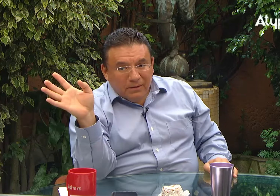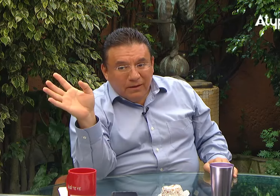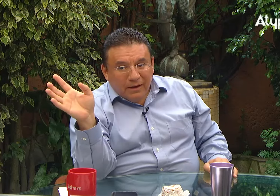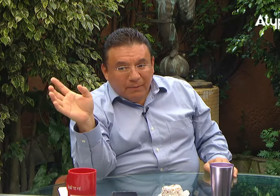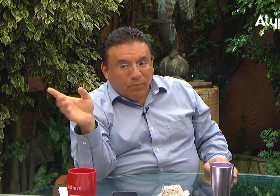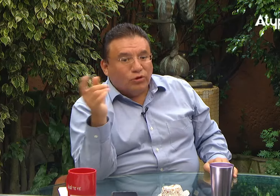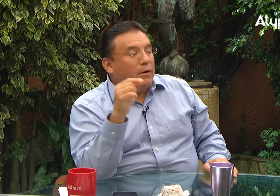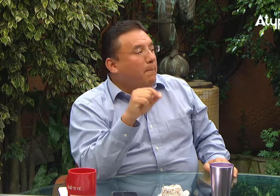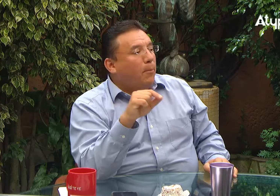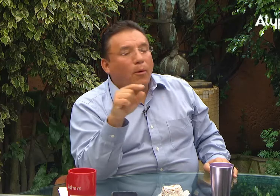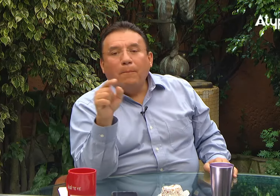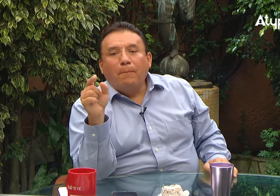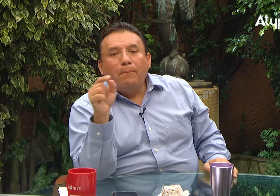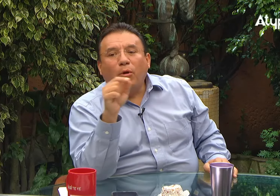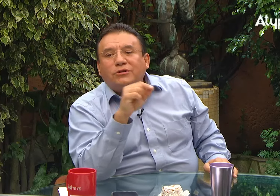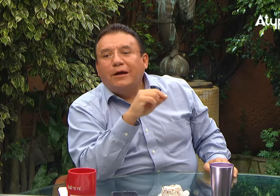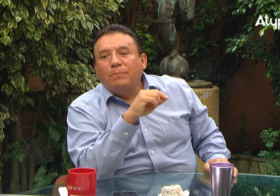sepa...